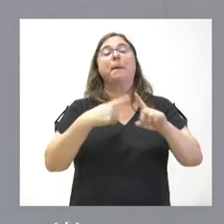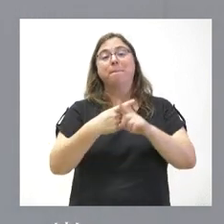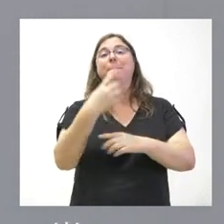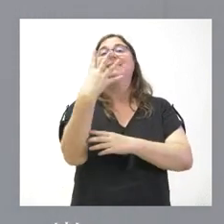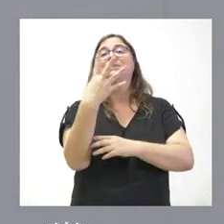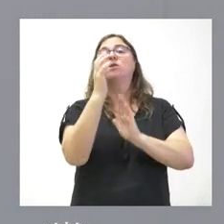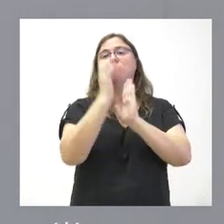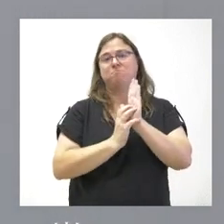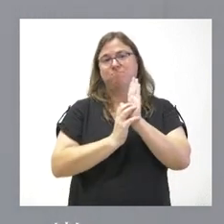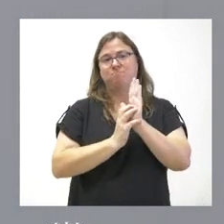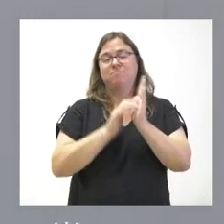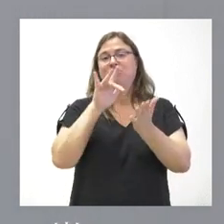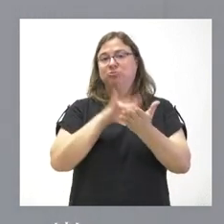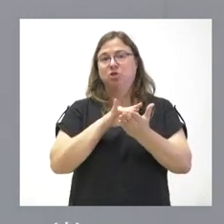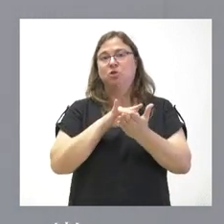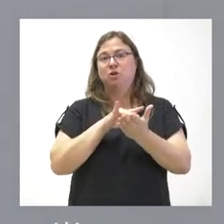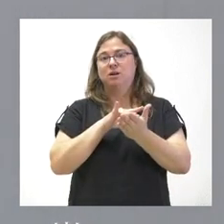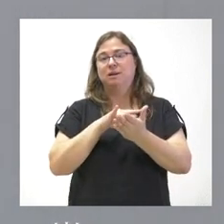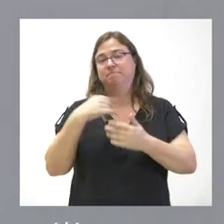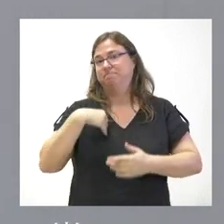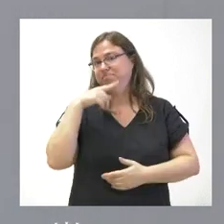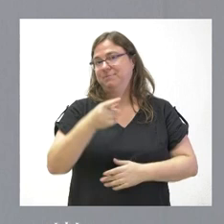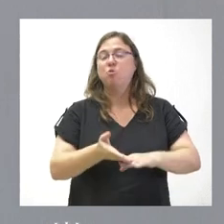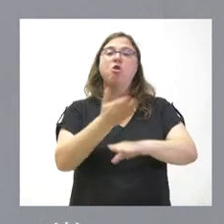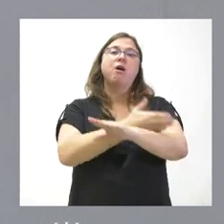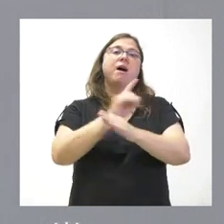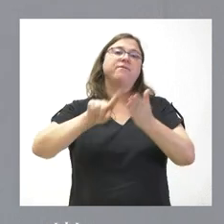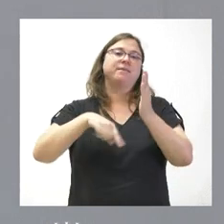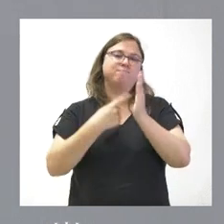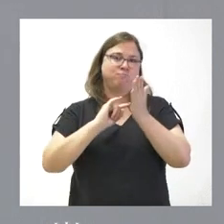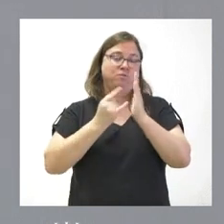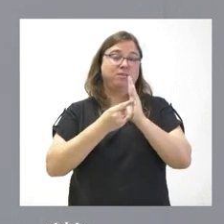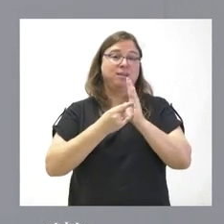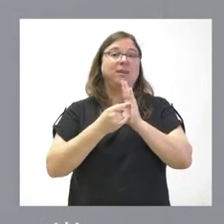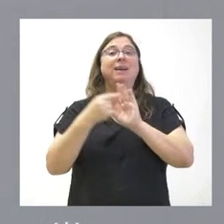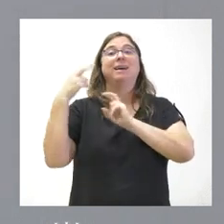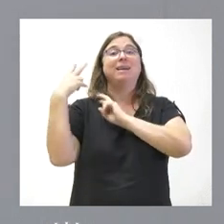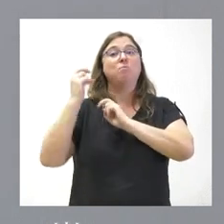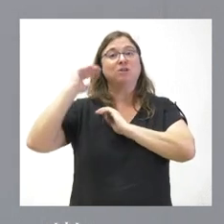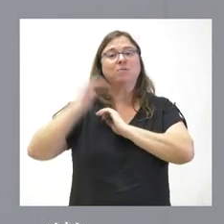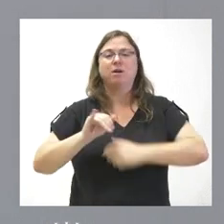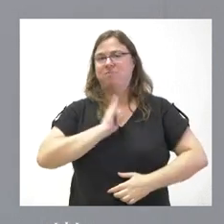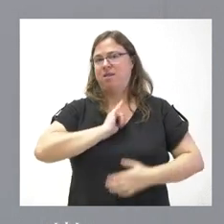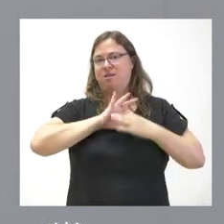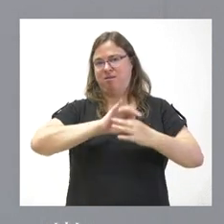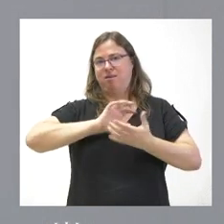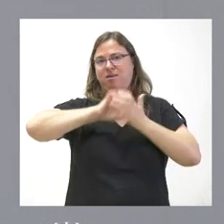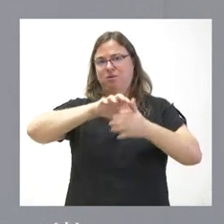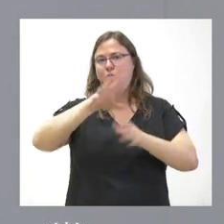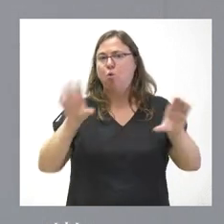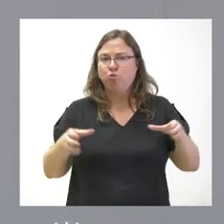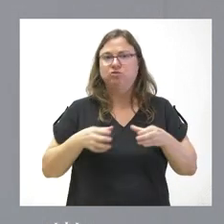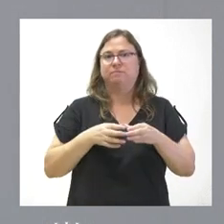bajadas adicionales que se producen con este anteproyecto de ley bajar estos es una señal de identidad de la junta de Castilla León